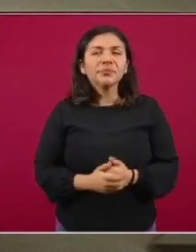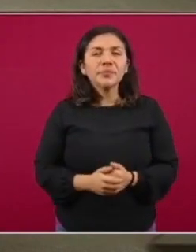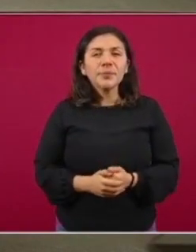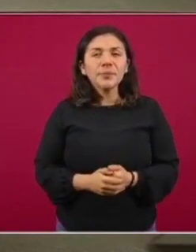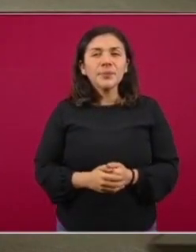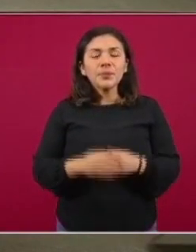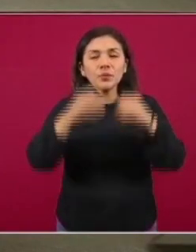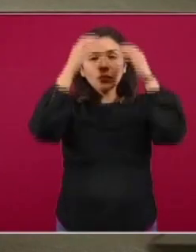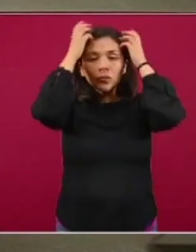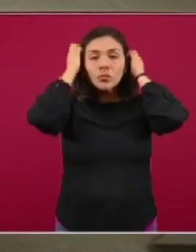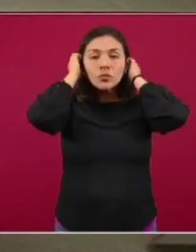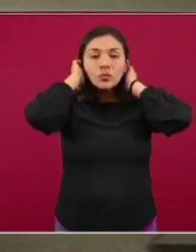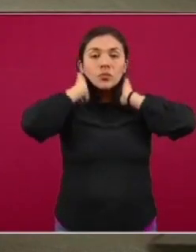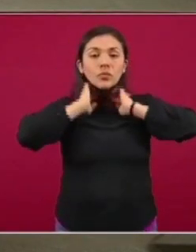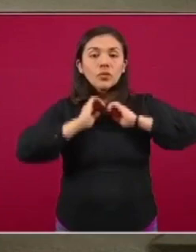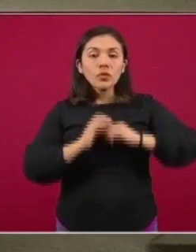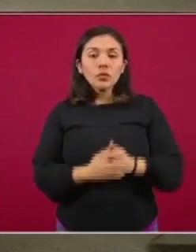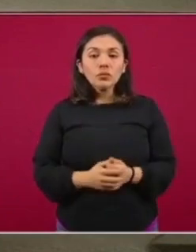todavía. Entonces,